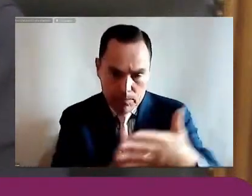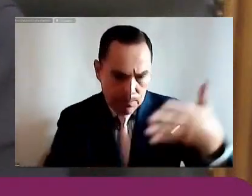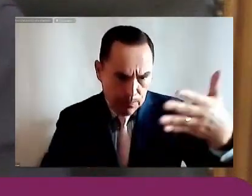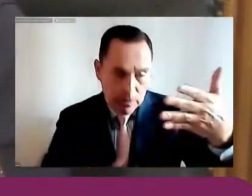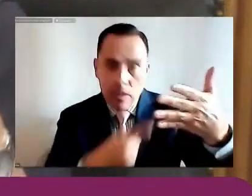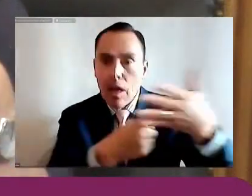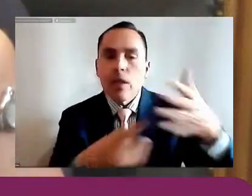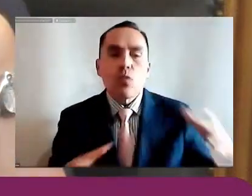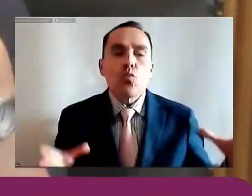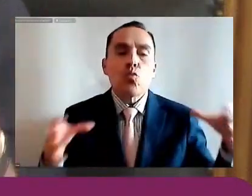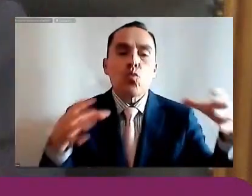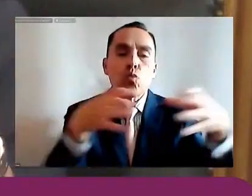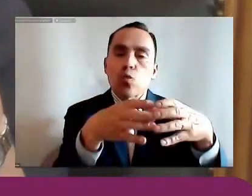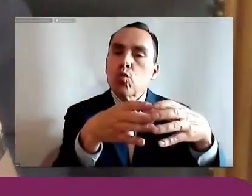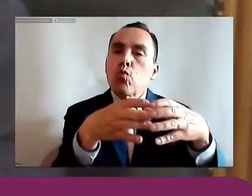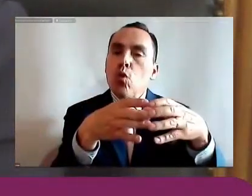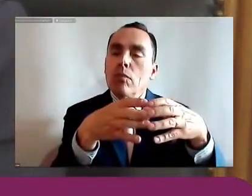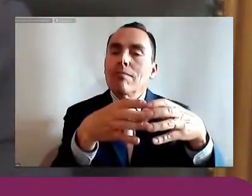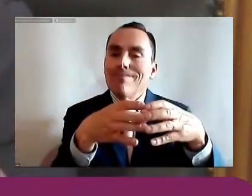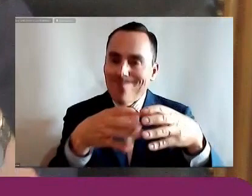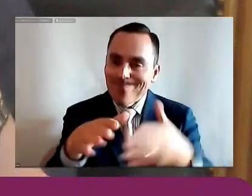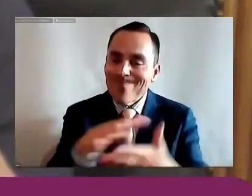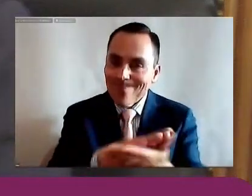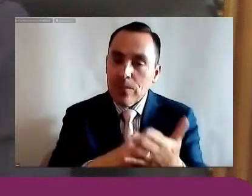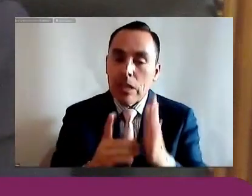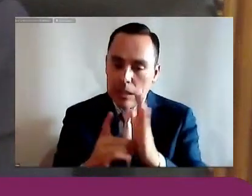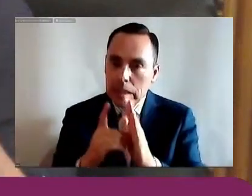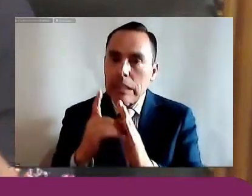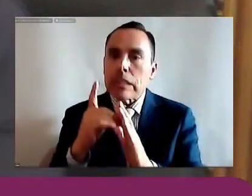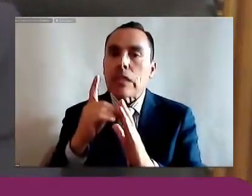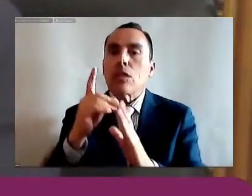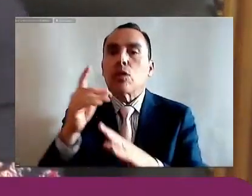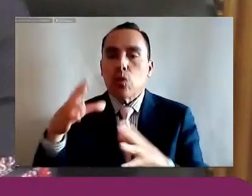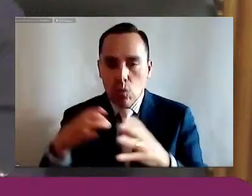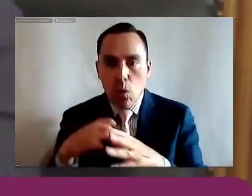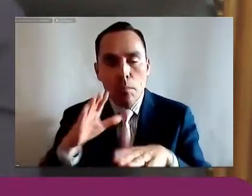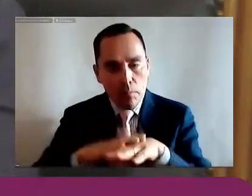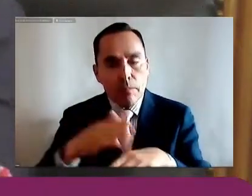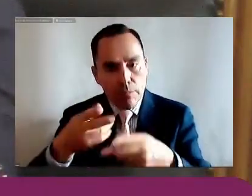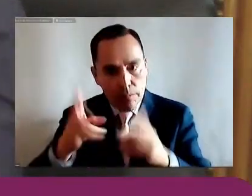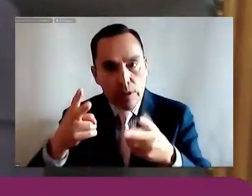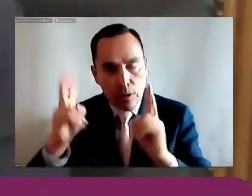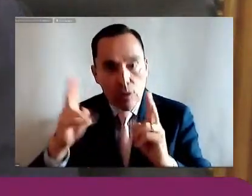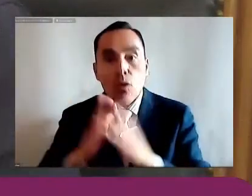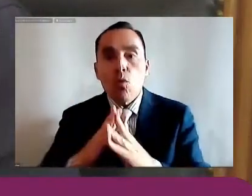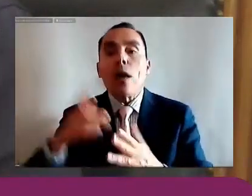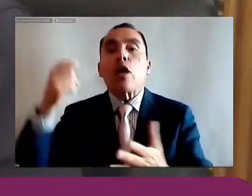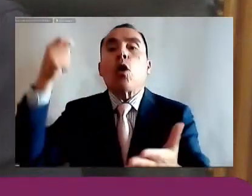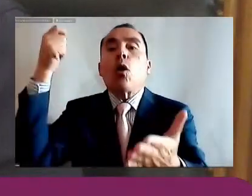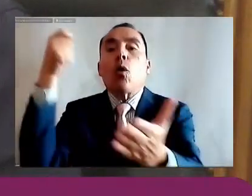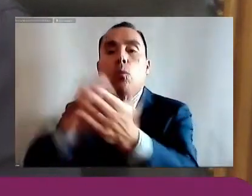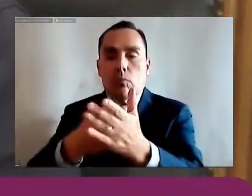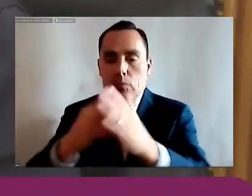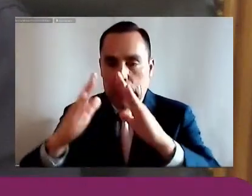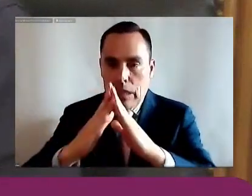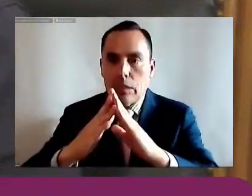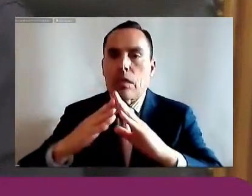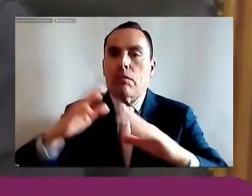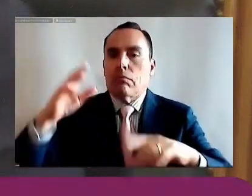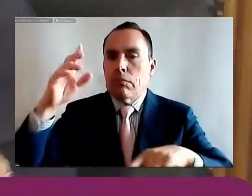equipo, que este desarrollo conjunto es el que había permitido finalmente la adquisición de estos bienes y